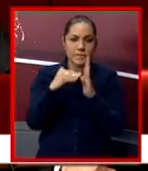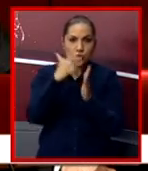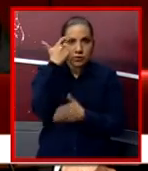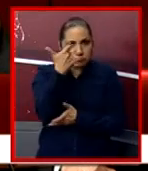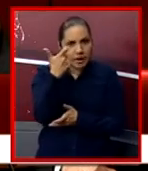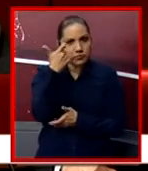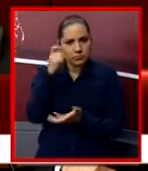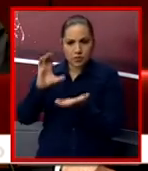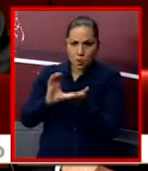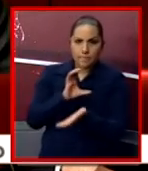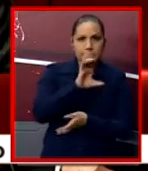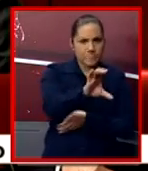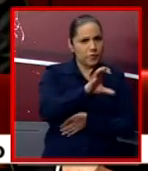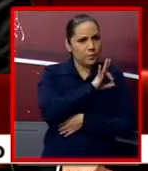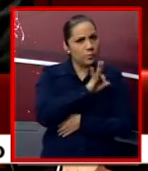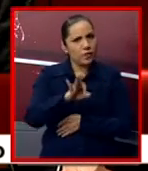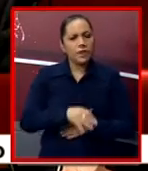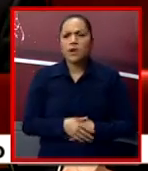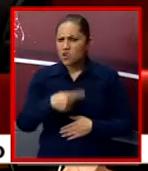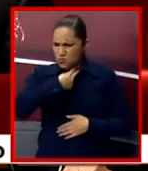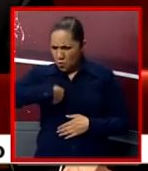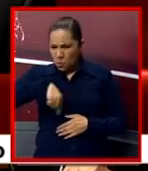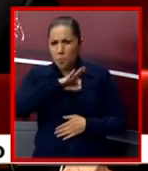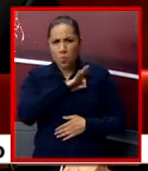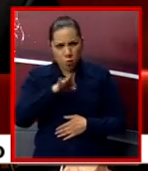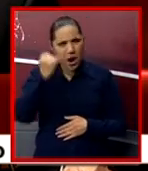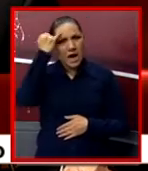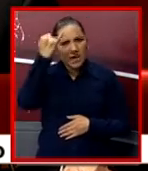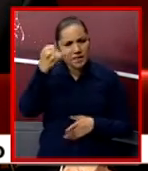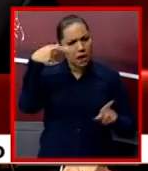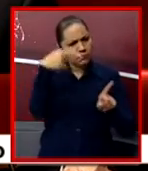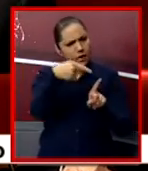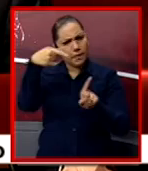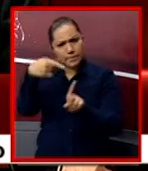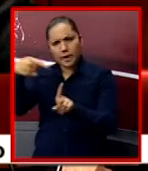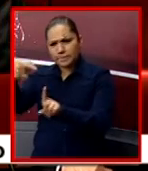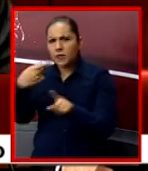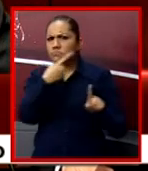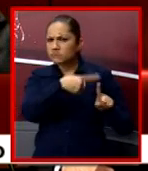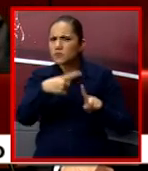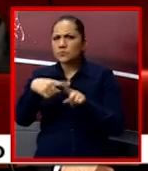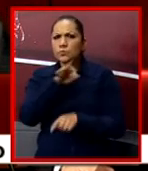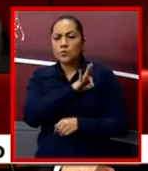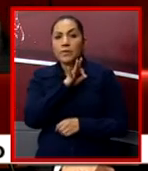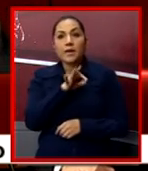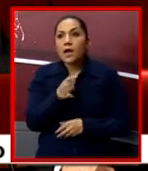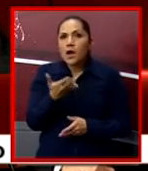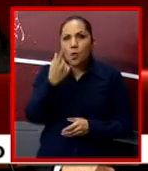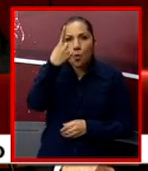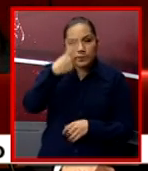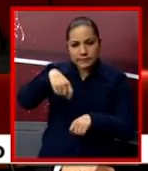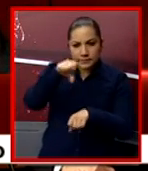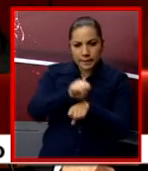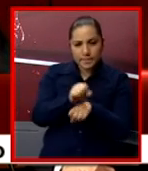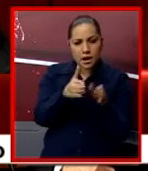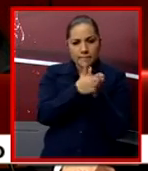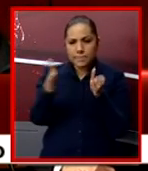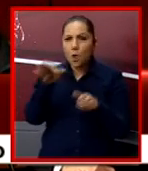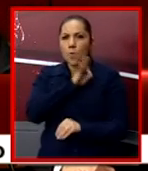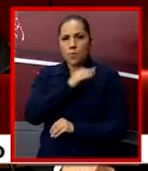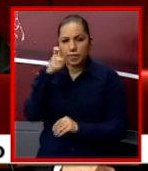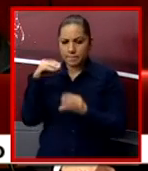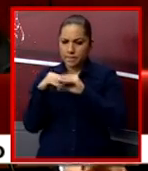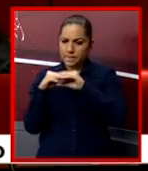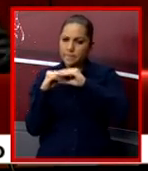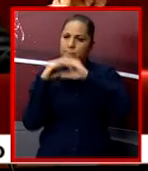Podemos tomar acciones concretas y una de ellas es construir en una semana una bolsa de alrededor de 1,000 millones